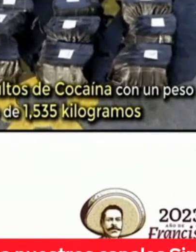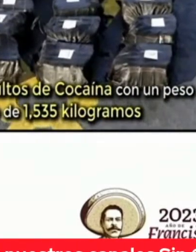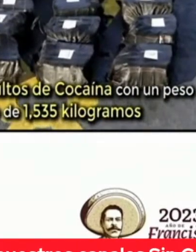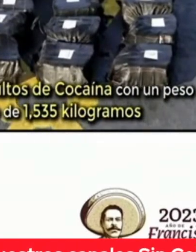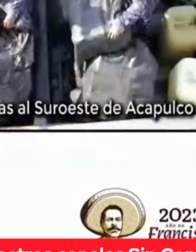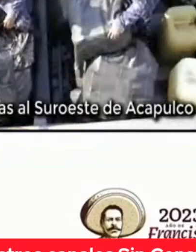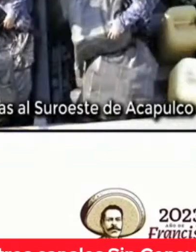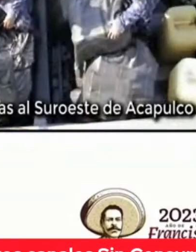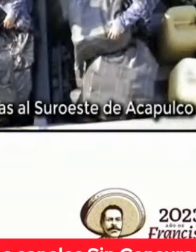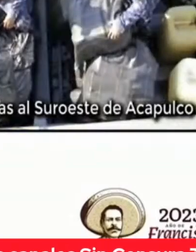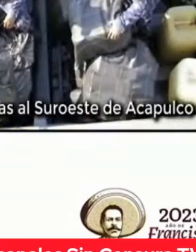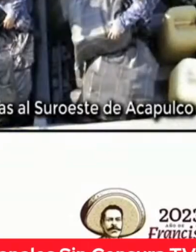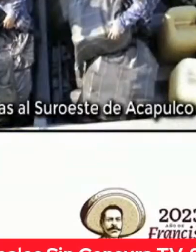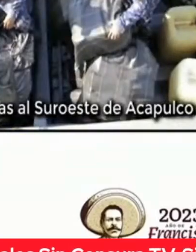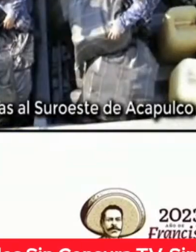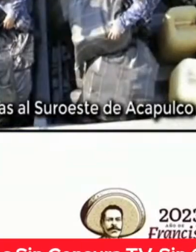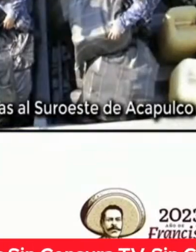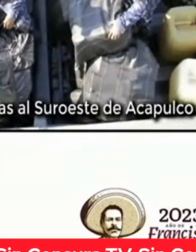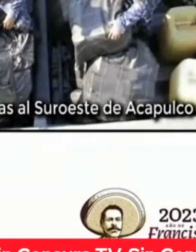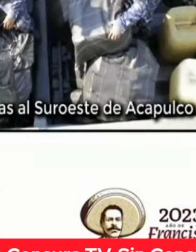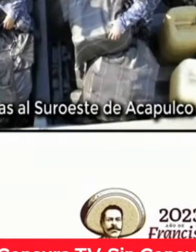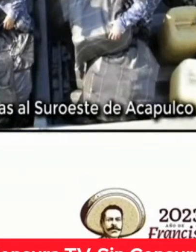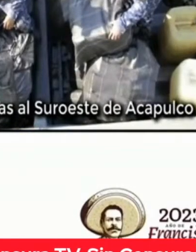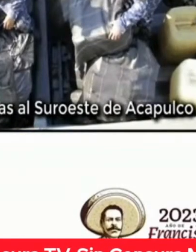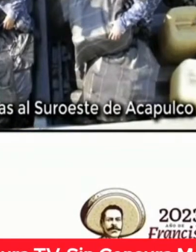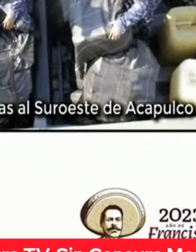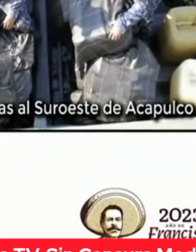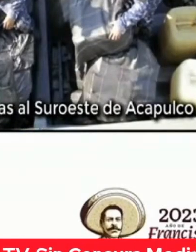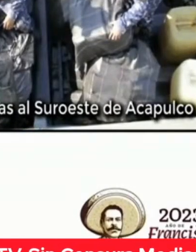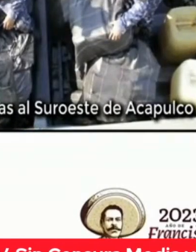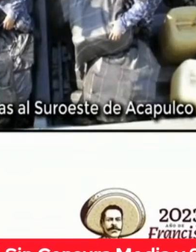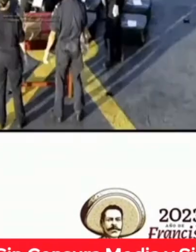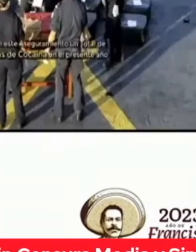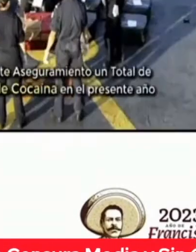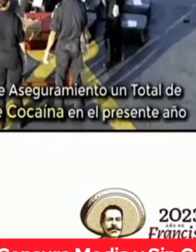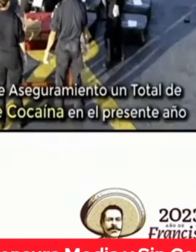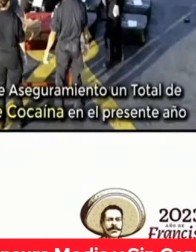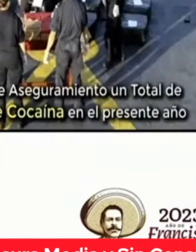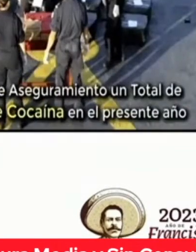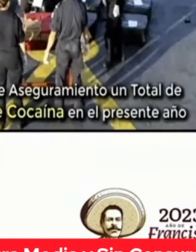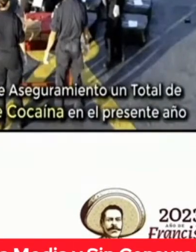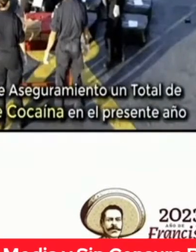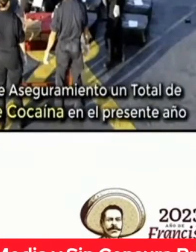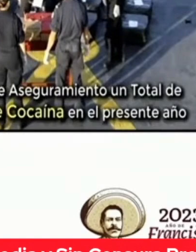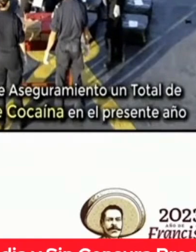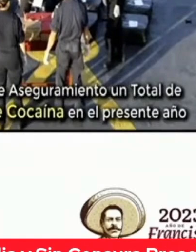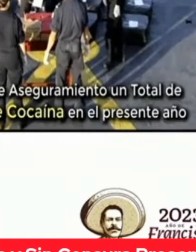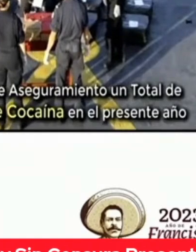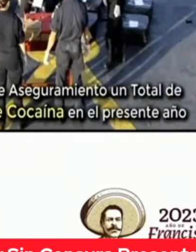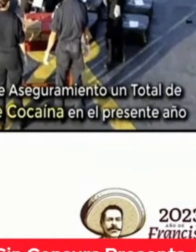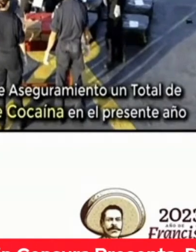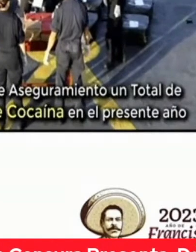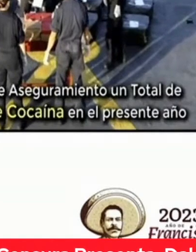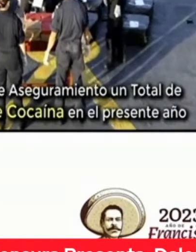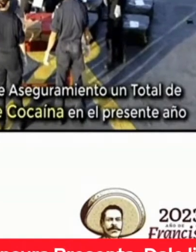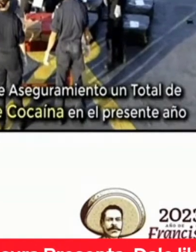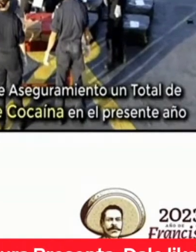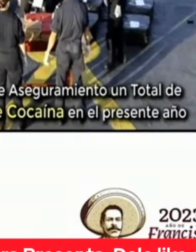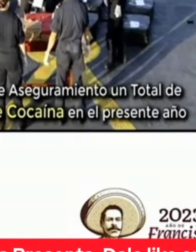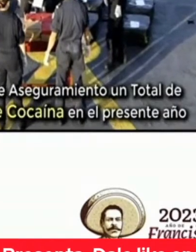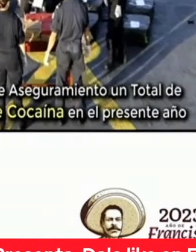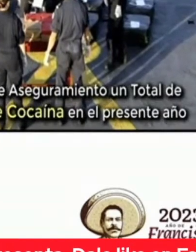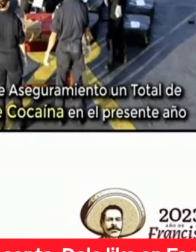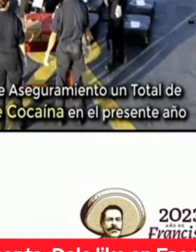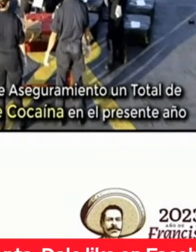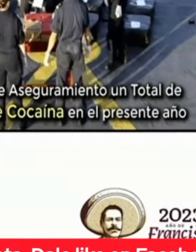kilogramos hasta el momento en el momento me refiero al 26 de abril once punto cincuenta y cinco toneladas de cocaína